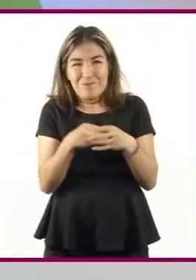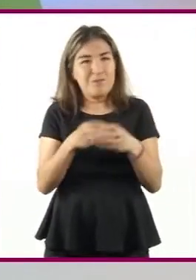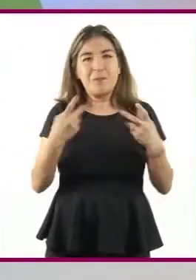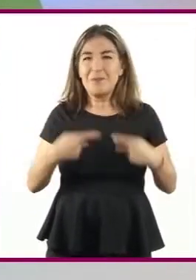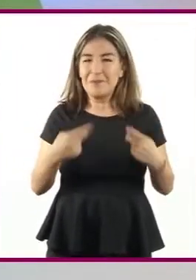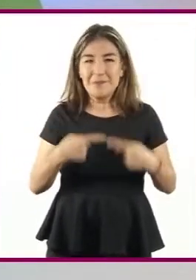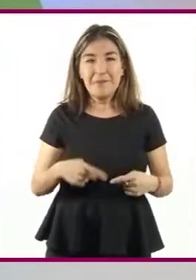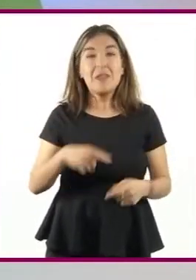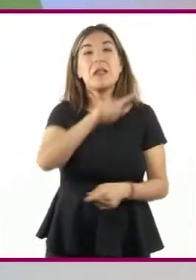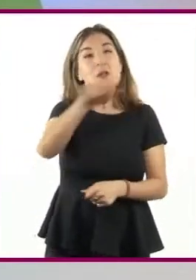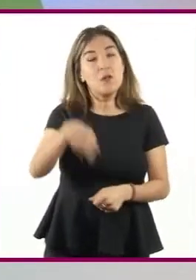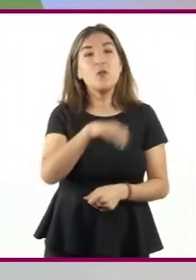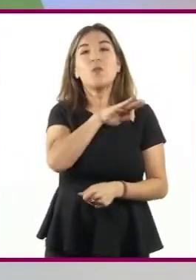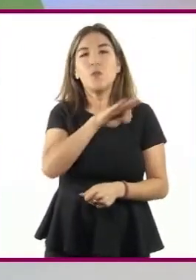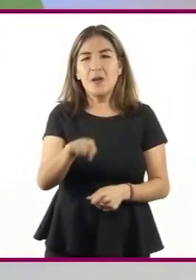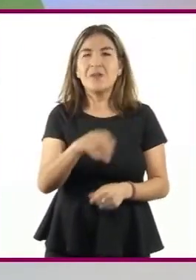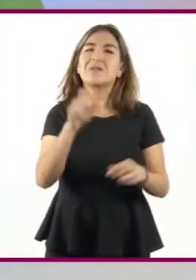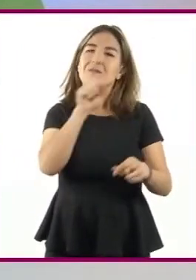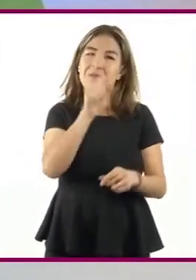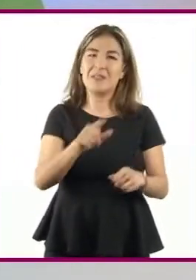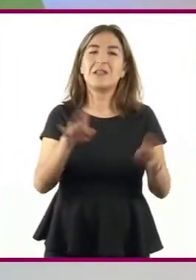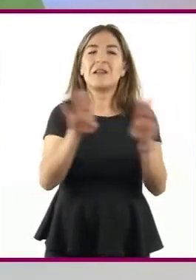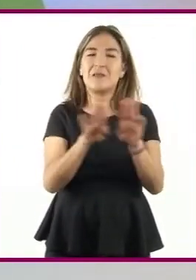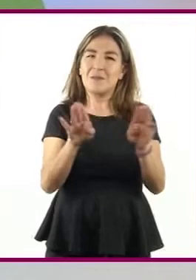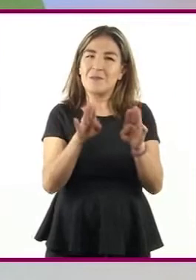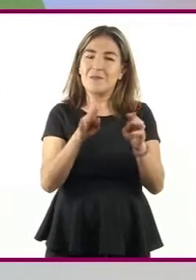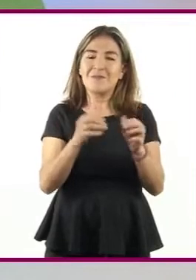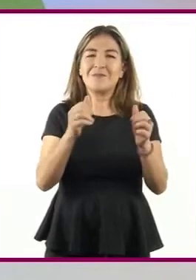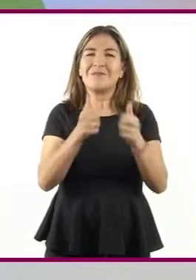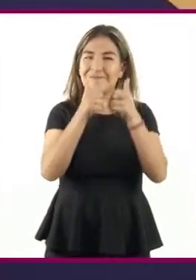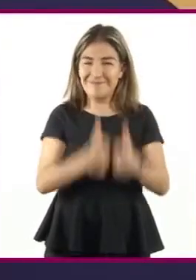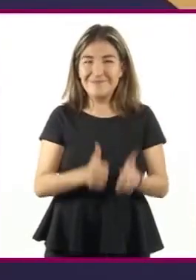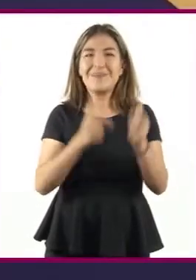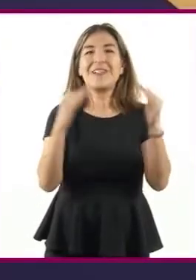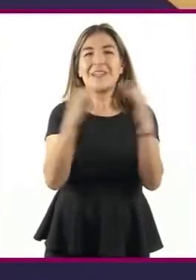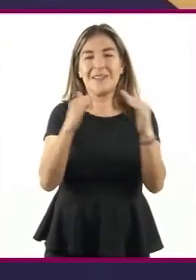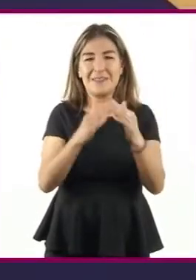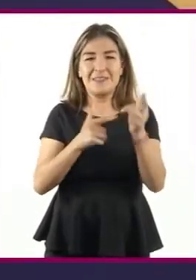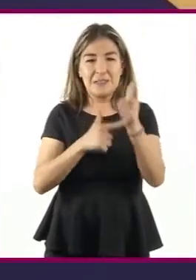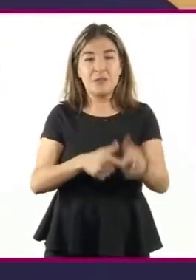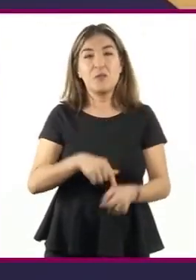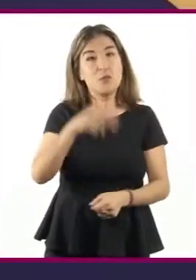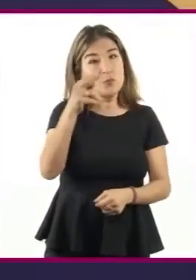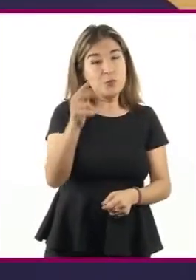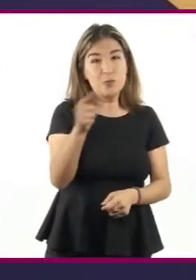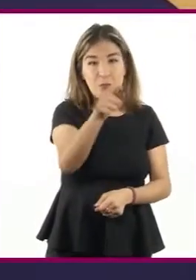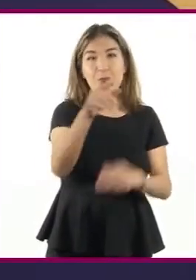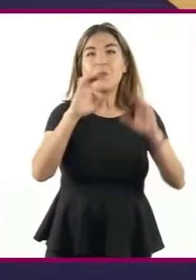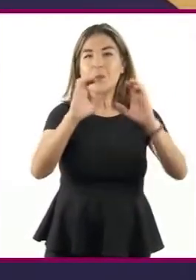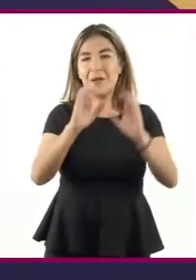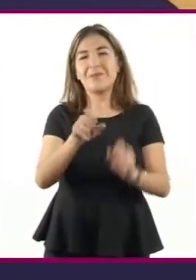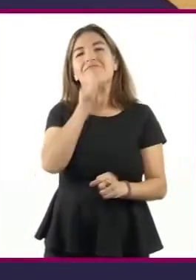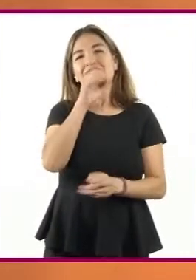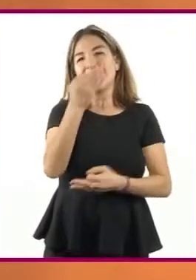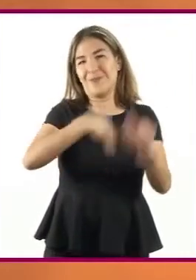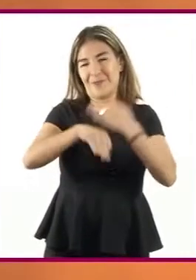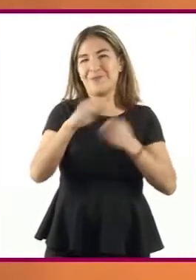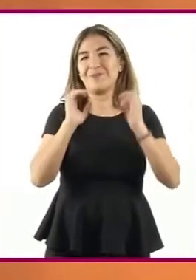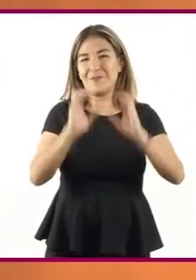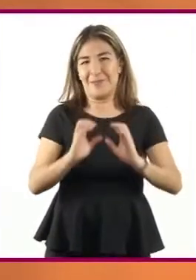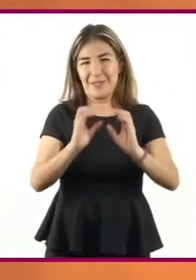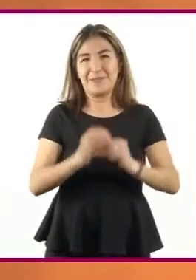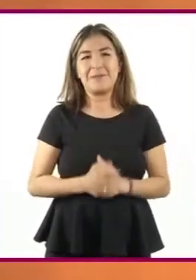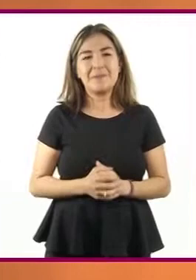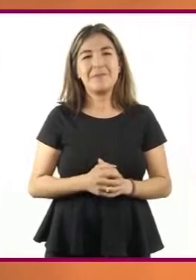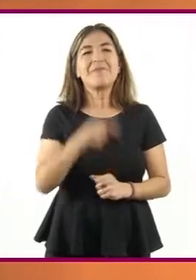nos es posible, mantengámonos en casa. Claro, si te cuidas tú, nos cuidamos todos.